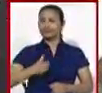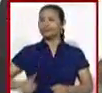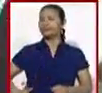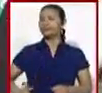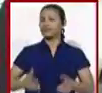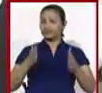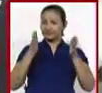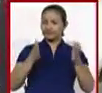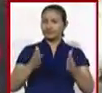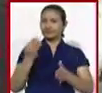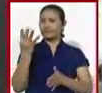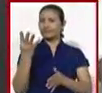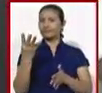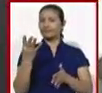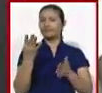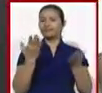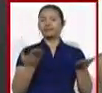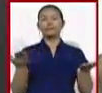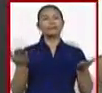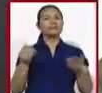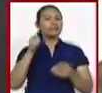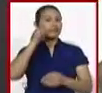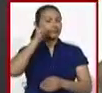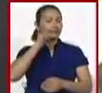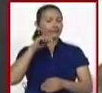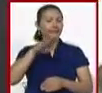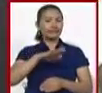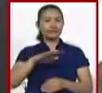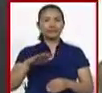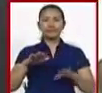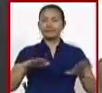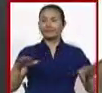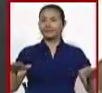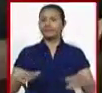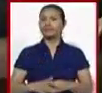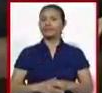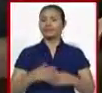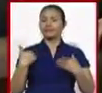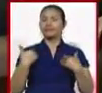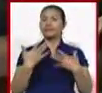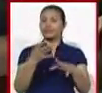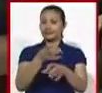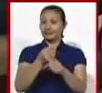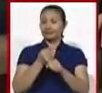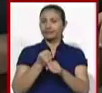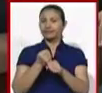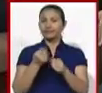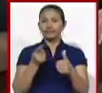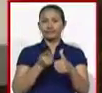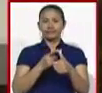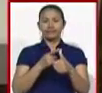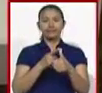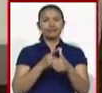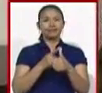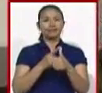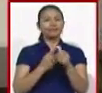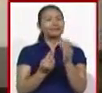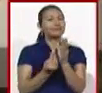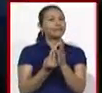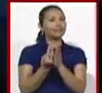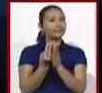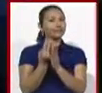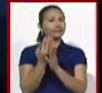gobernadora, hay cuatro cosas que las niñas debemos de conseguir, que